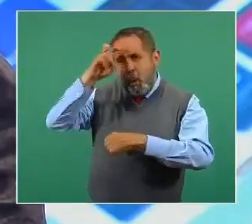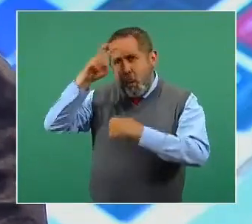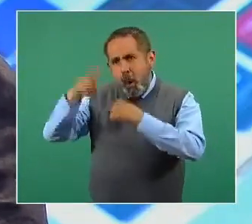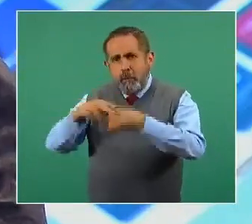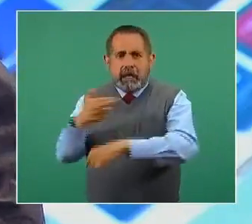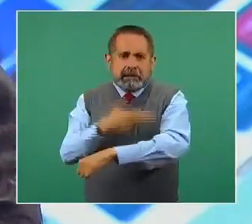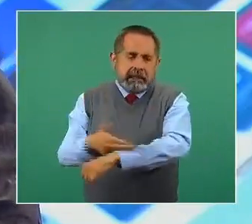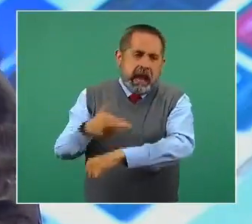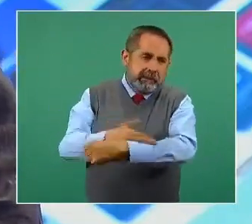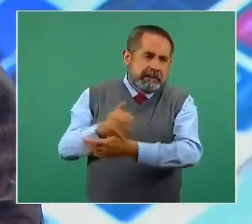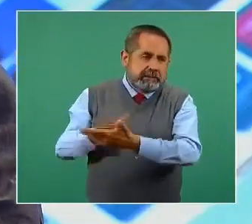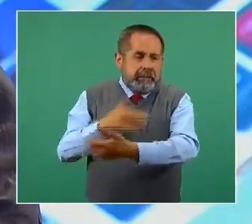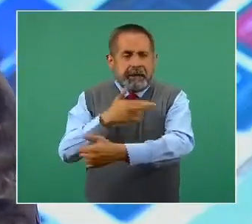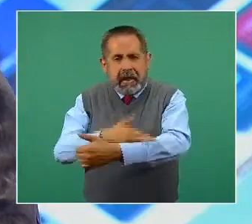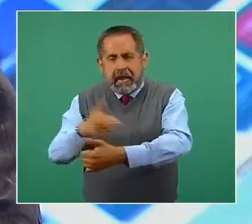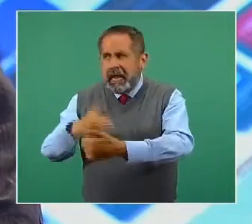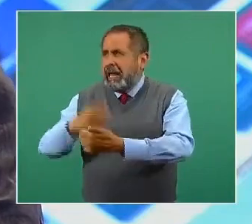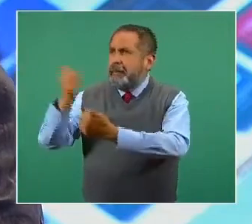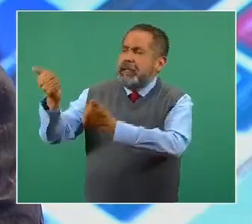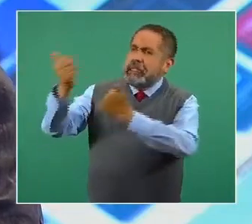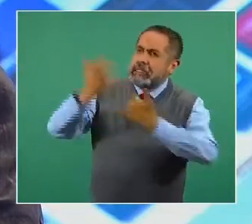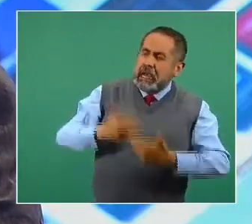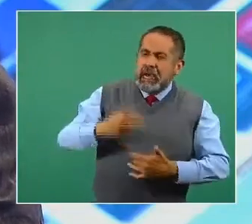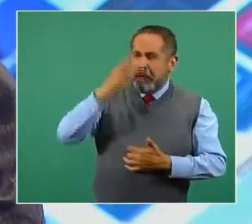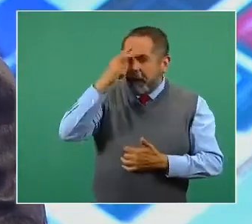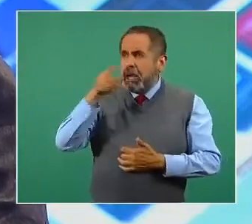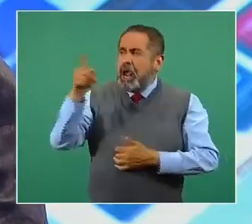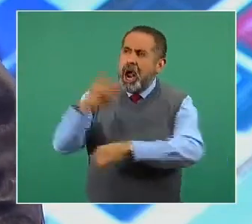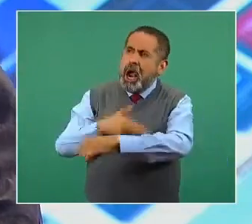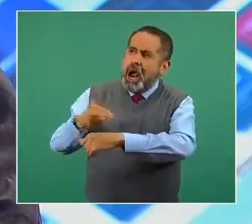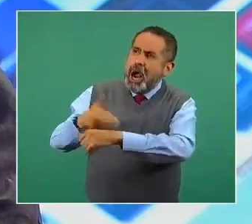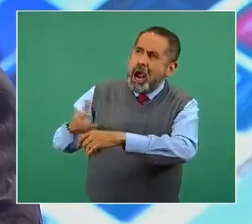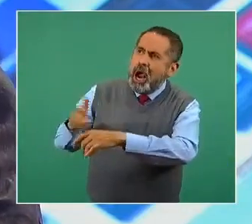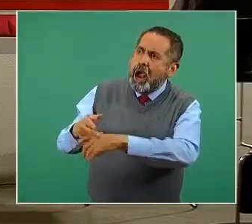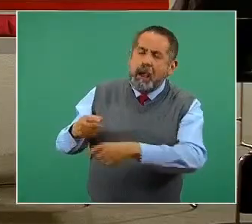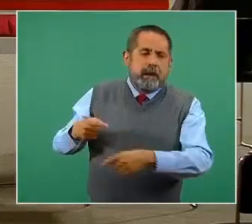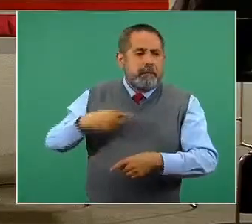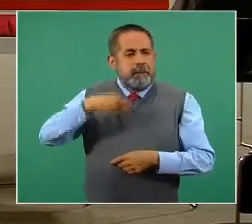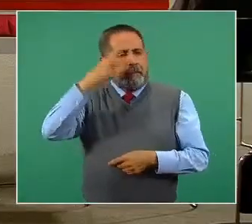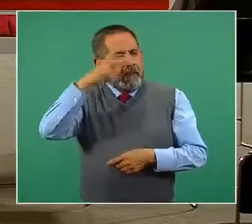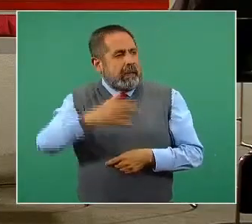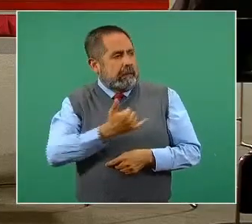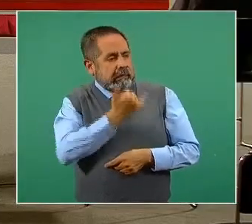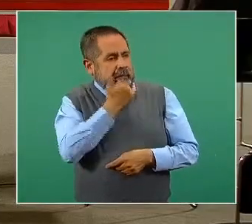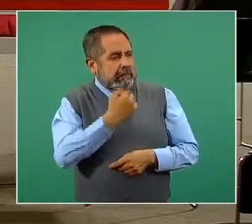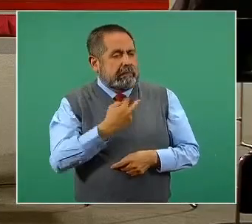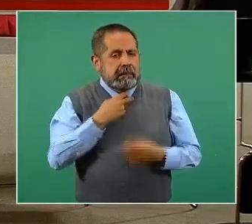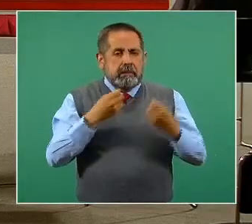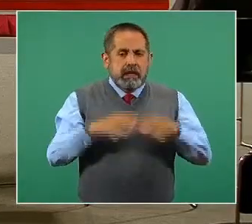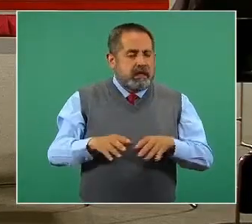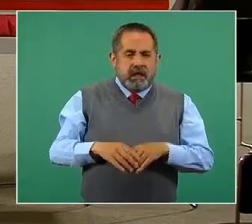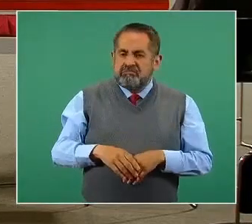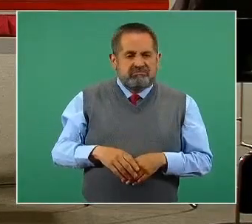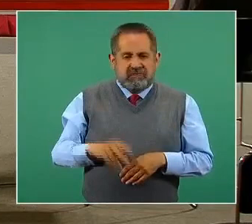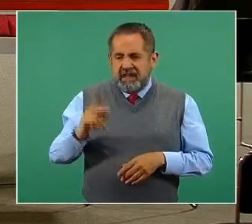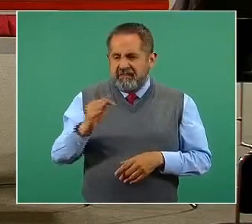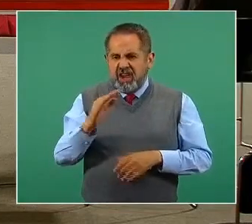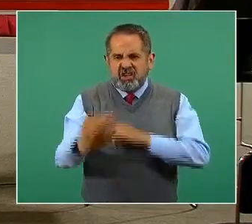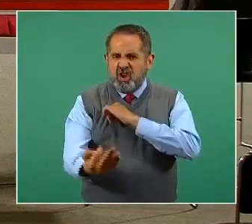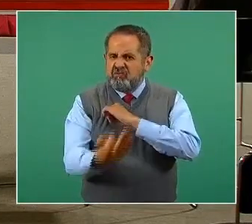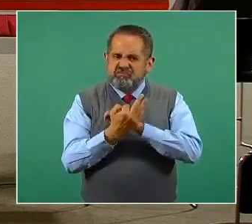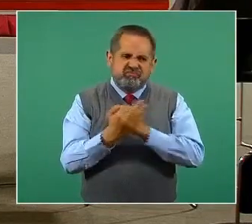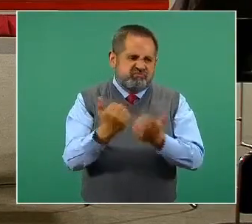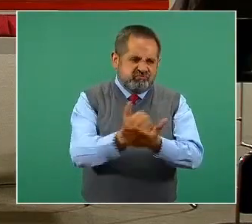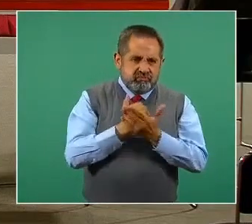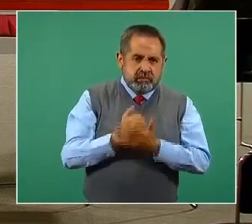que estableciera, en este caso la Unión Europea, no afectarán a México. Agradecemos eso, el propio presidente nos ha